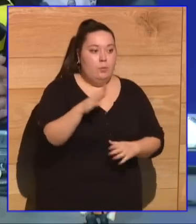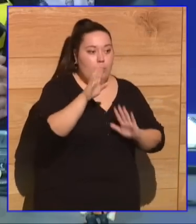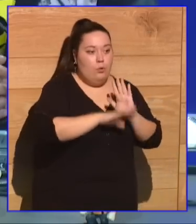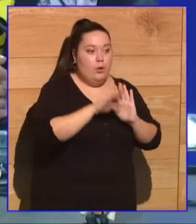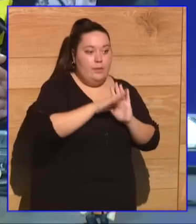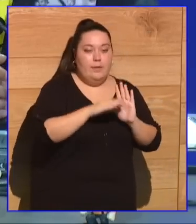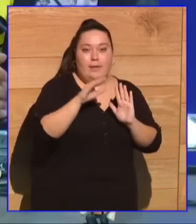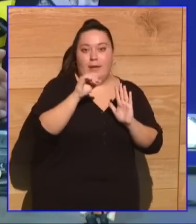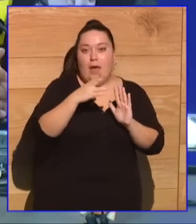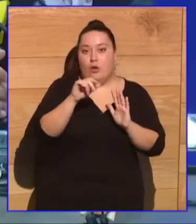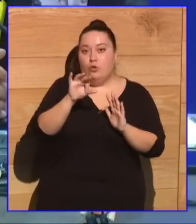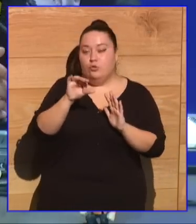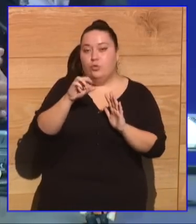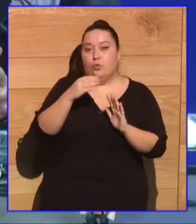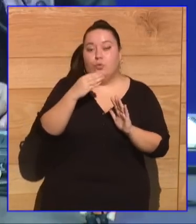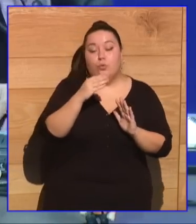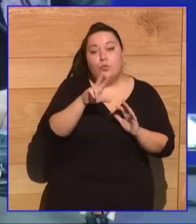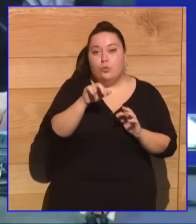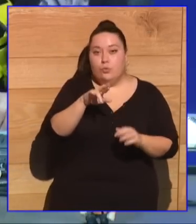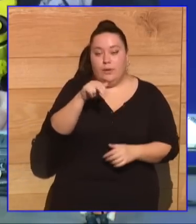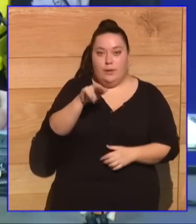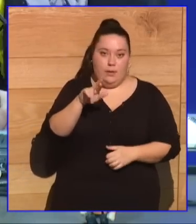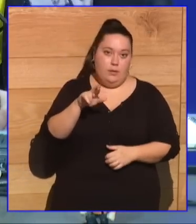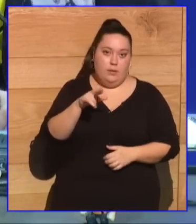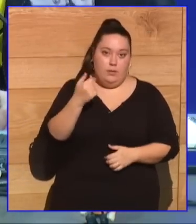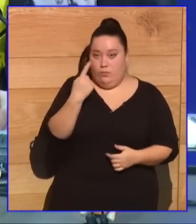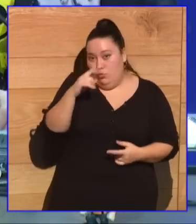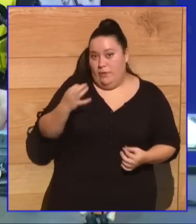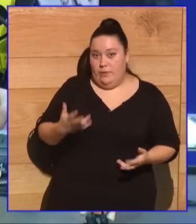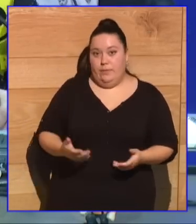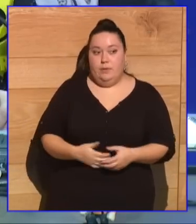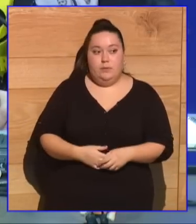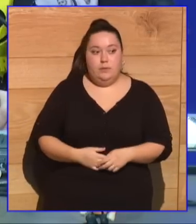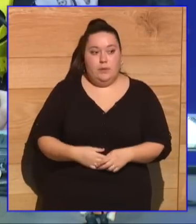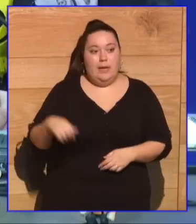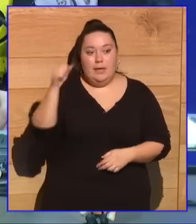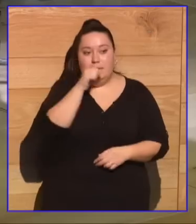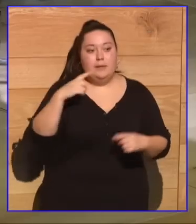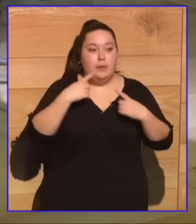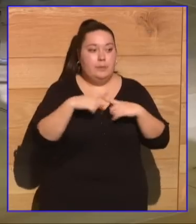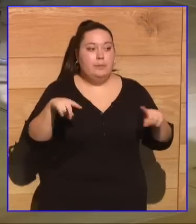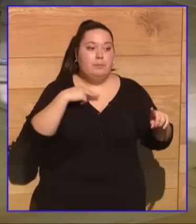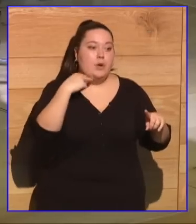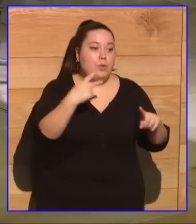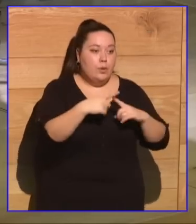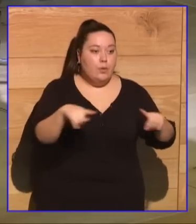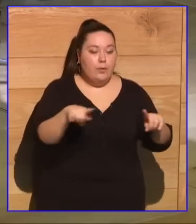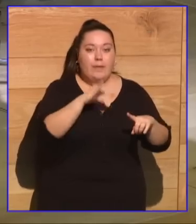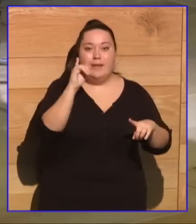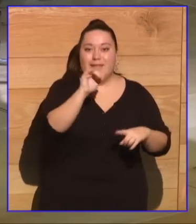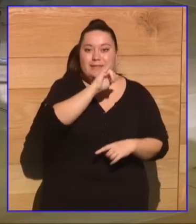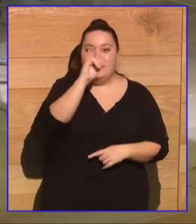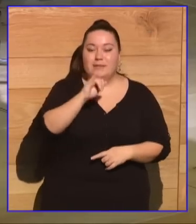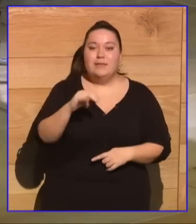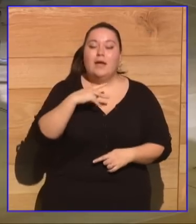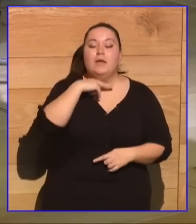programas dedicados a los crooners. Sí. Y que tú ahora vengas con esa, por favor, Juan Gómez Jurado. Es el cantante Cáspita. melódico Cáspita. que de de alguna jazz. manera tiene una